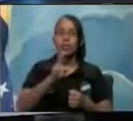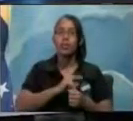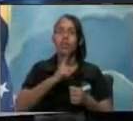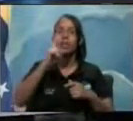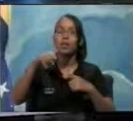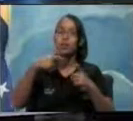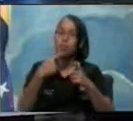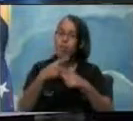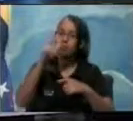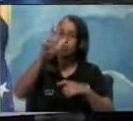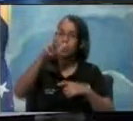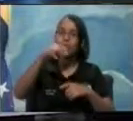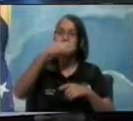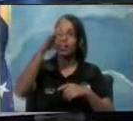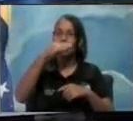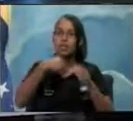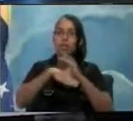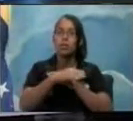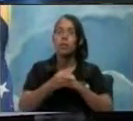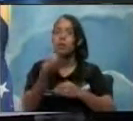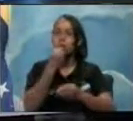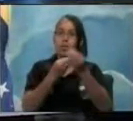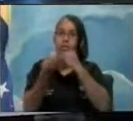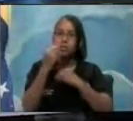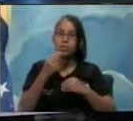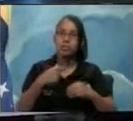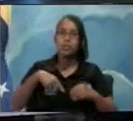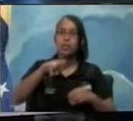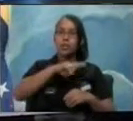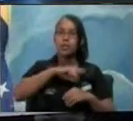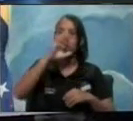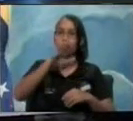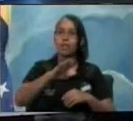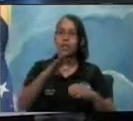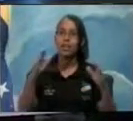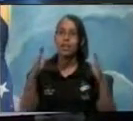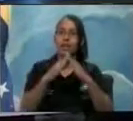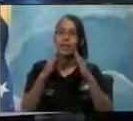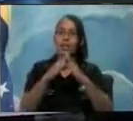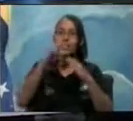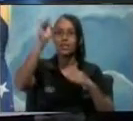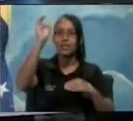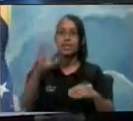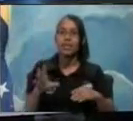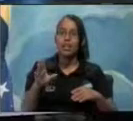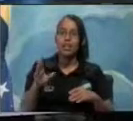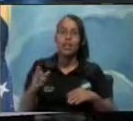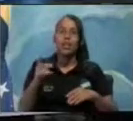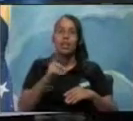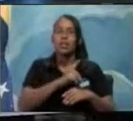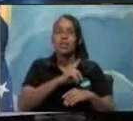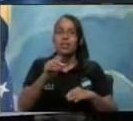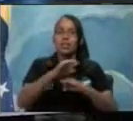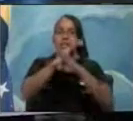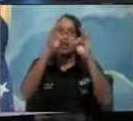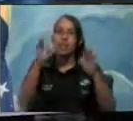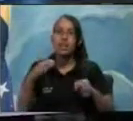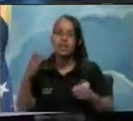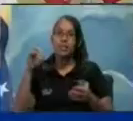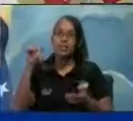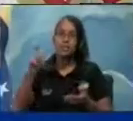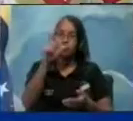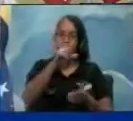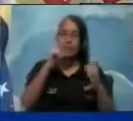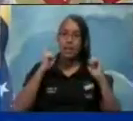3 de la tarde. Cuando vamos a comer, nos están esperando 2 más en la casa pastoral. Ay, Dios. De manera que necesitamos